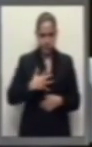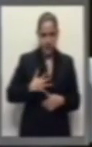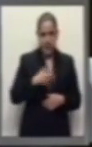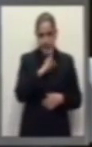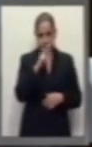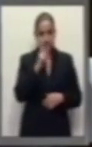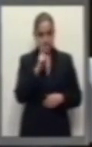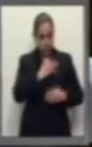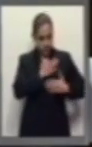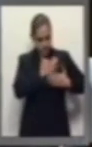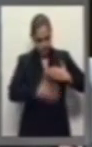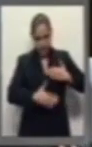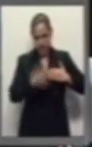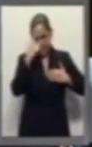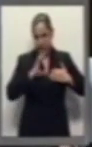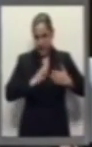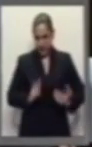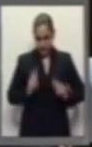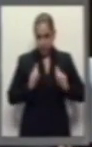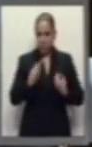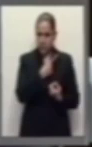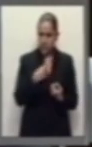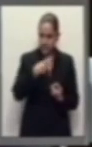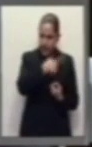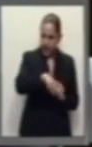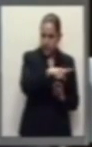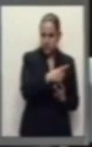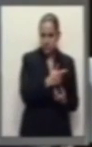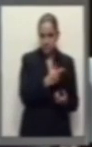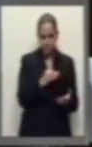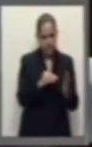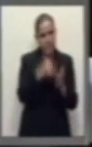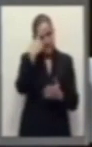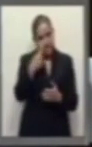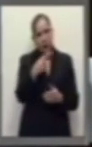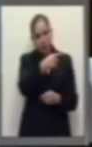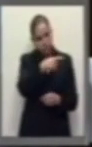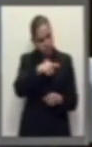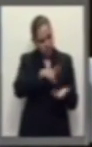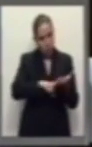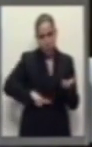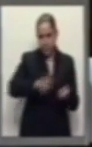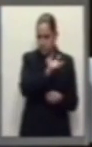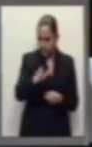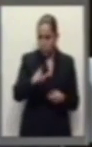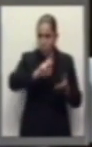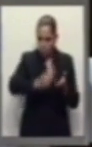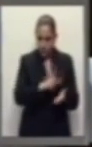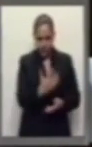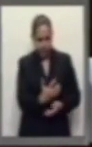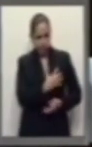mastectomía por lo tanto les solicito sea insertada de manera íntegra en el diario de los debates